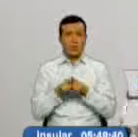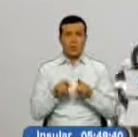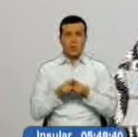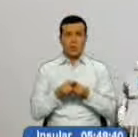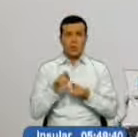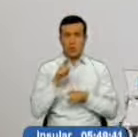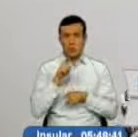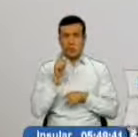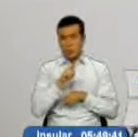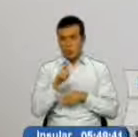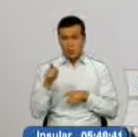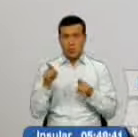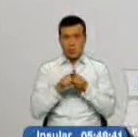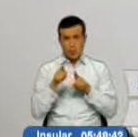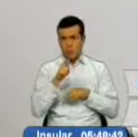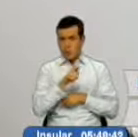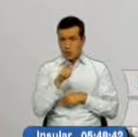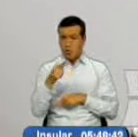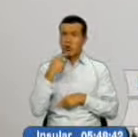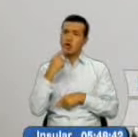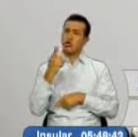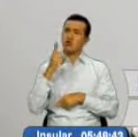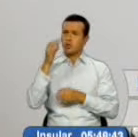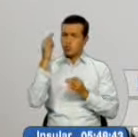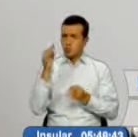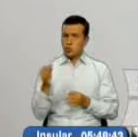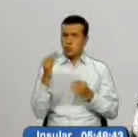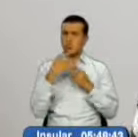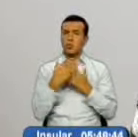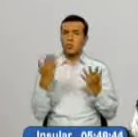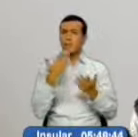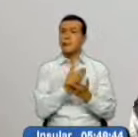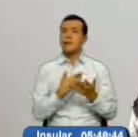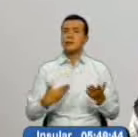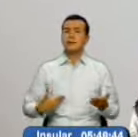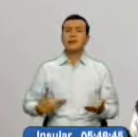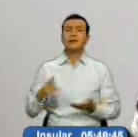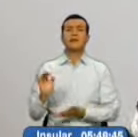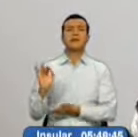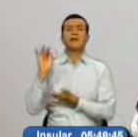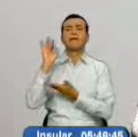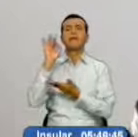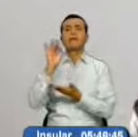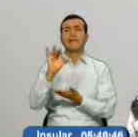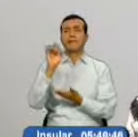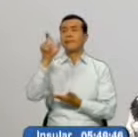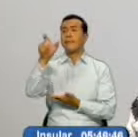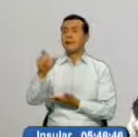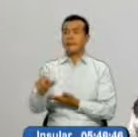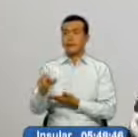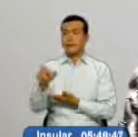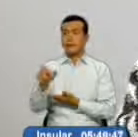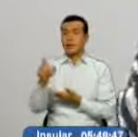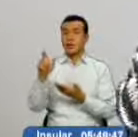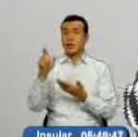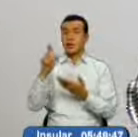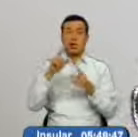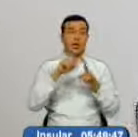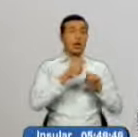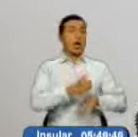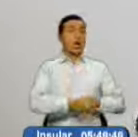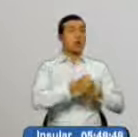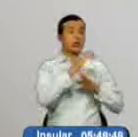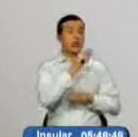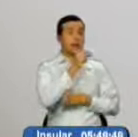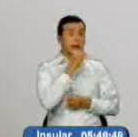para esta misma jugada de decir vamos a señalar como presidente electo a aquel que es señalado no por la